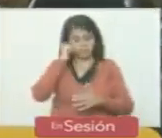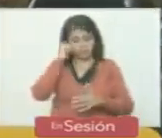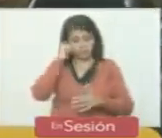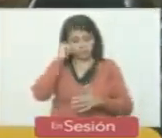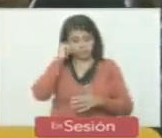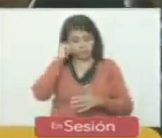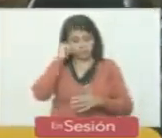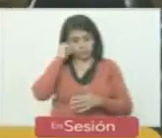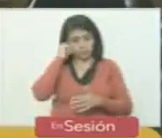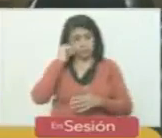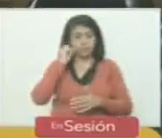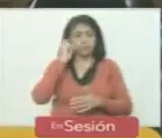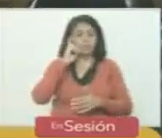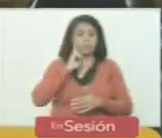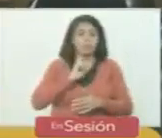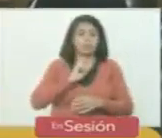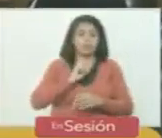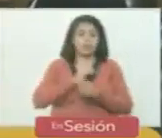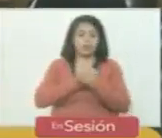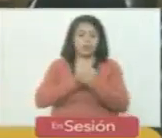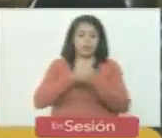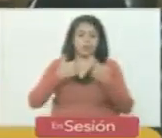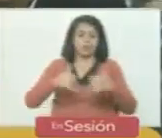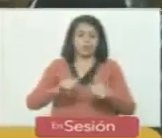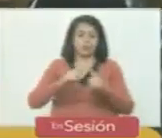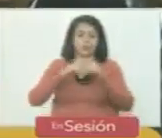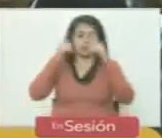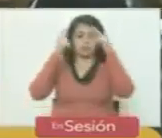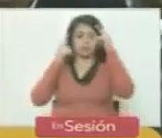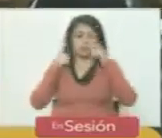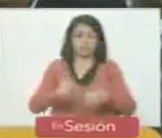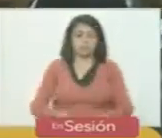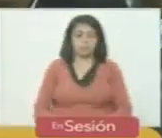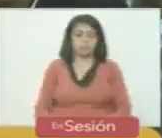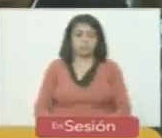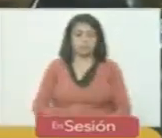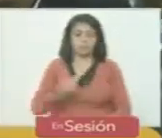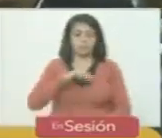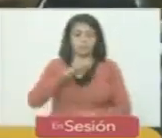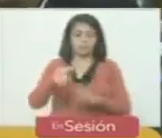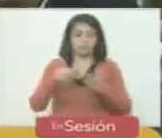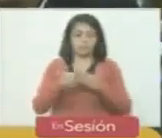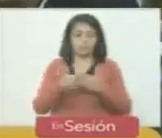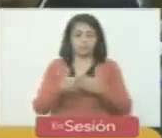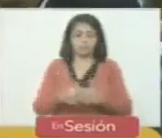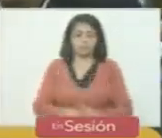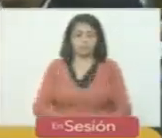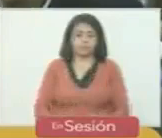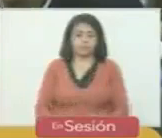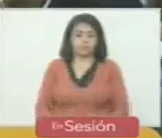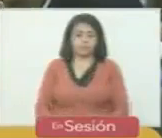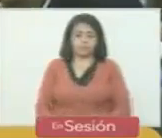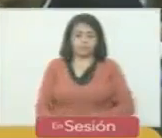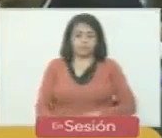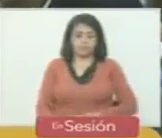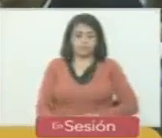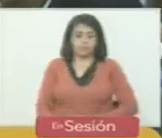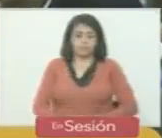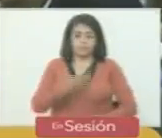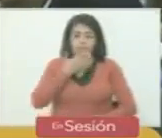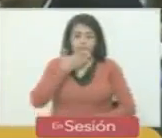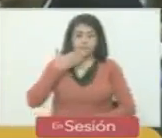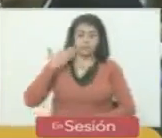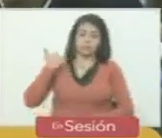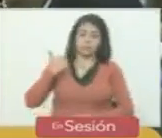Simón Bolívar y del amado hijo Hugo Chávez, vamos todas y todos por la